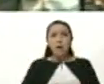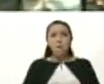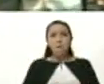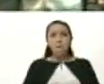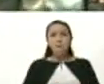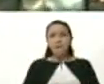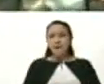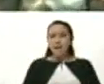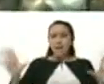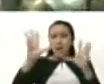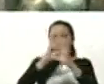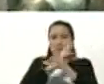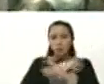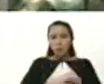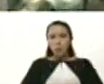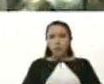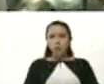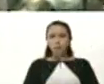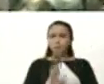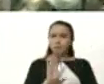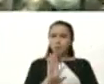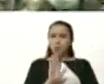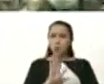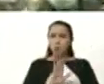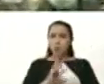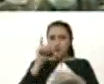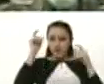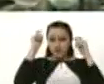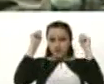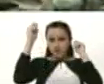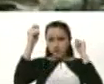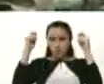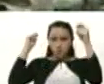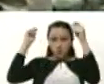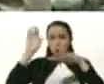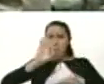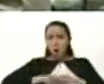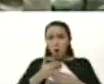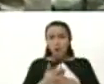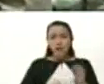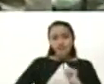como le decía Jesús Gordo Páez, porque nos defiende